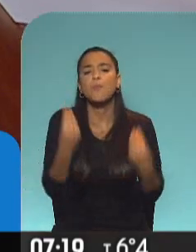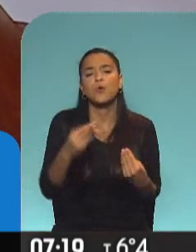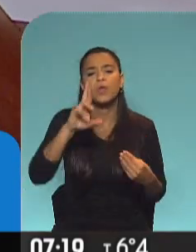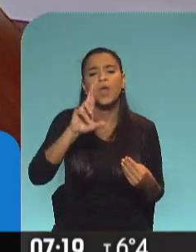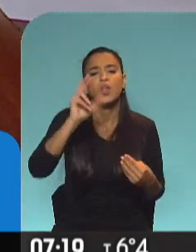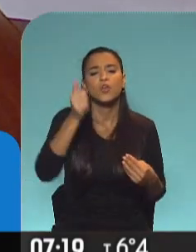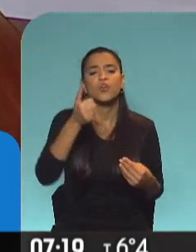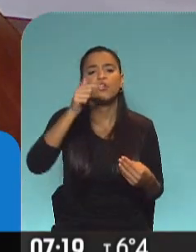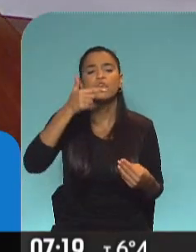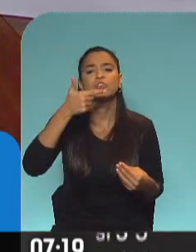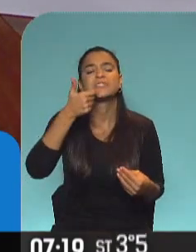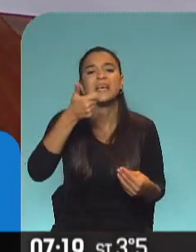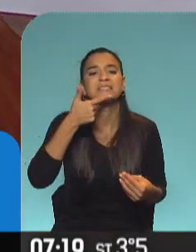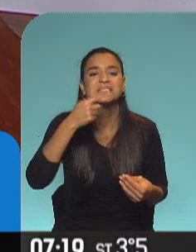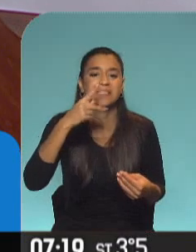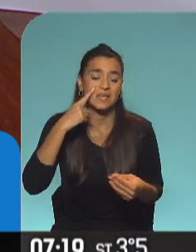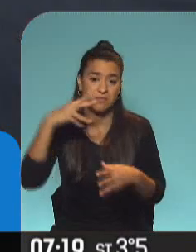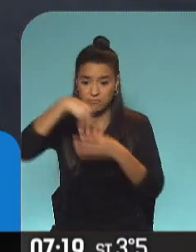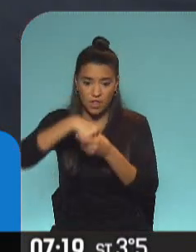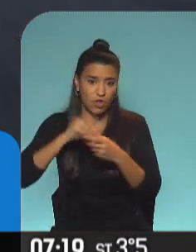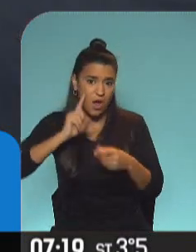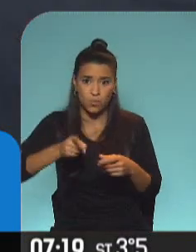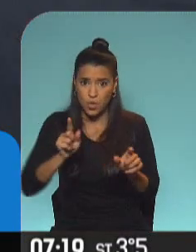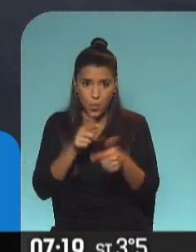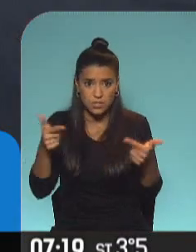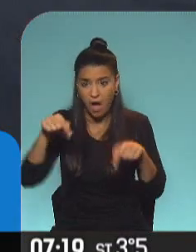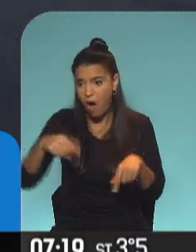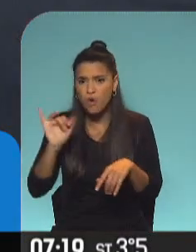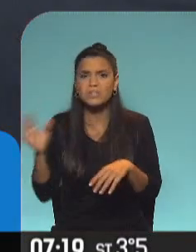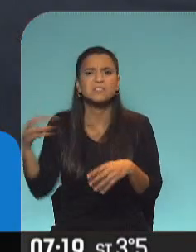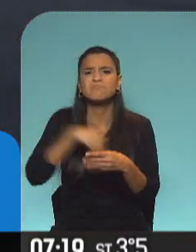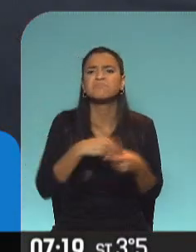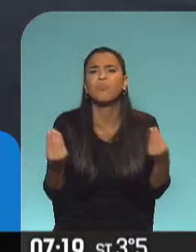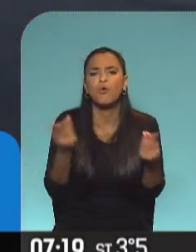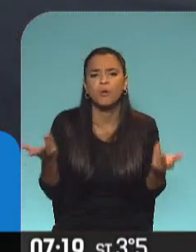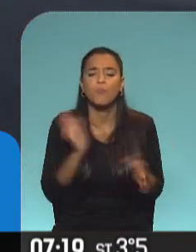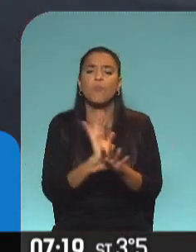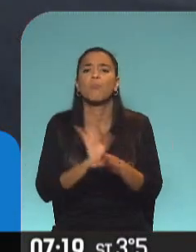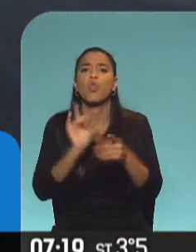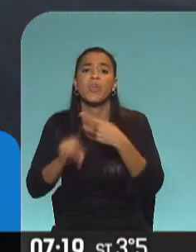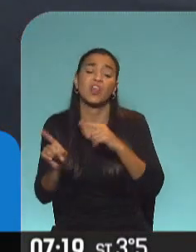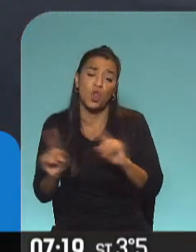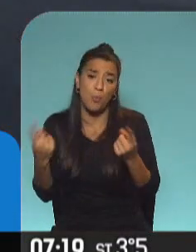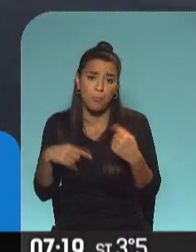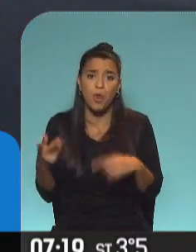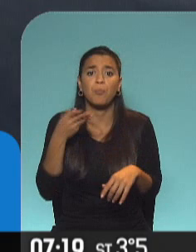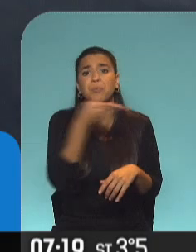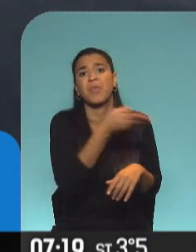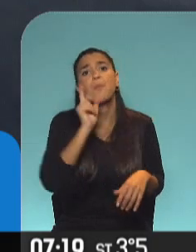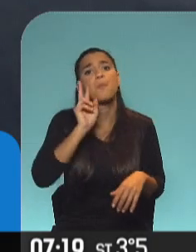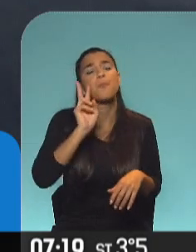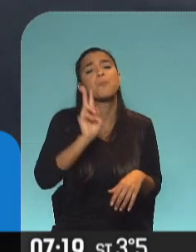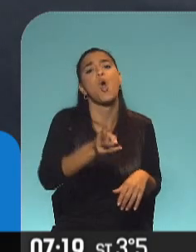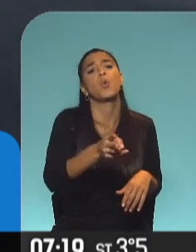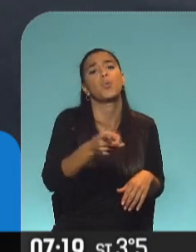Rosaski, digamos que no interviene en esta causa, y a partir de ahora sí, de alguna forma, en forma indirecta, está pidiendo la prohibición de la salida del